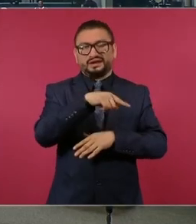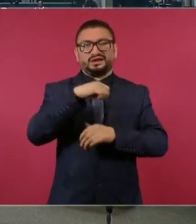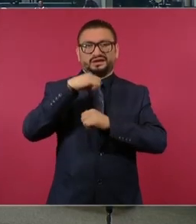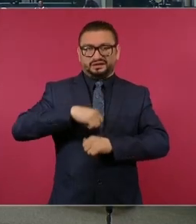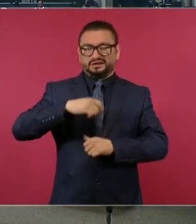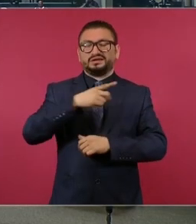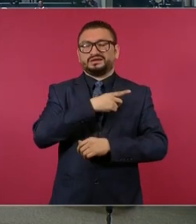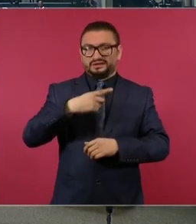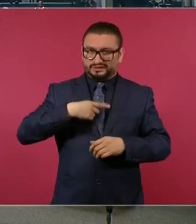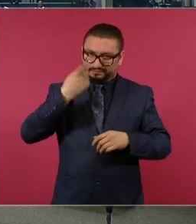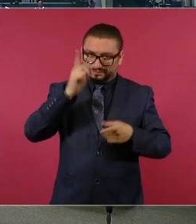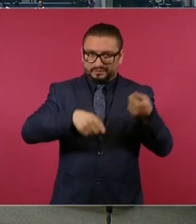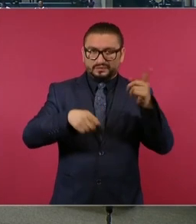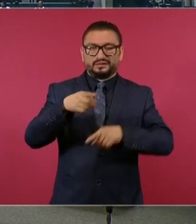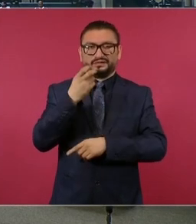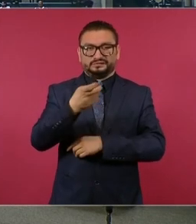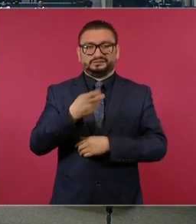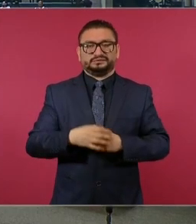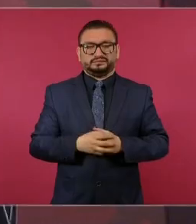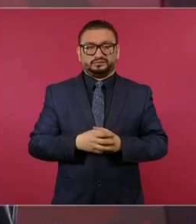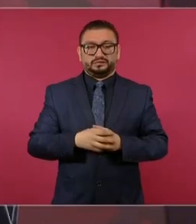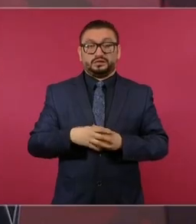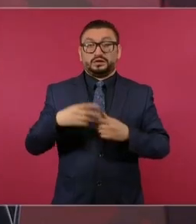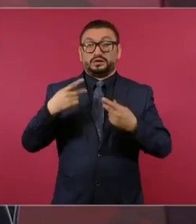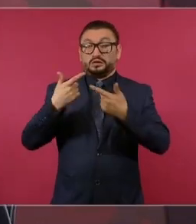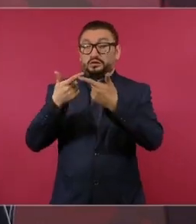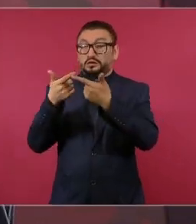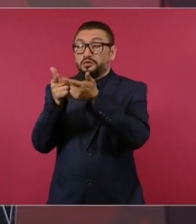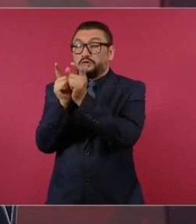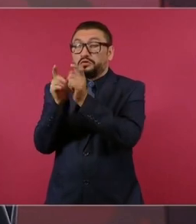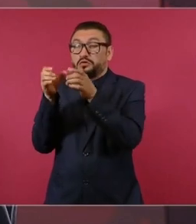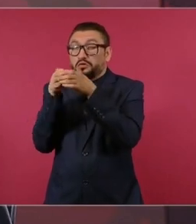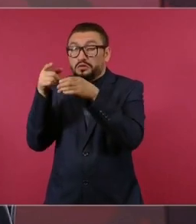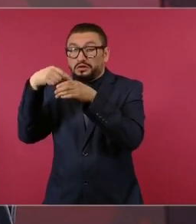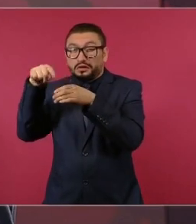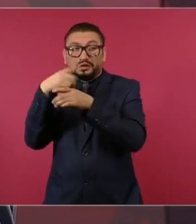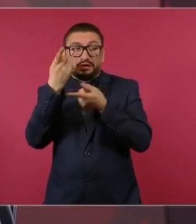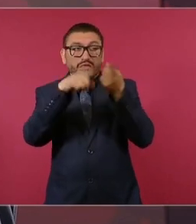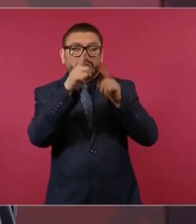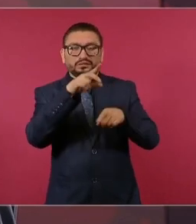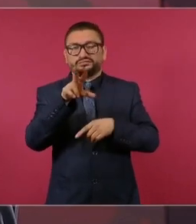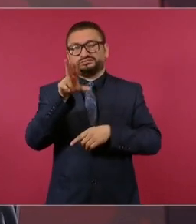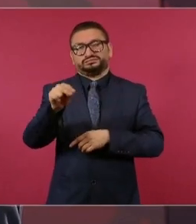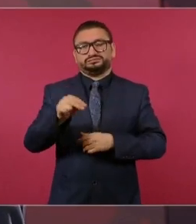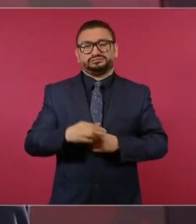es el que manda, no una minoría.